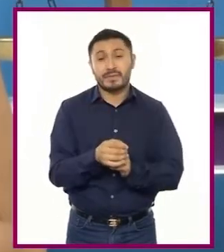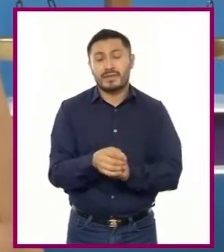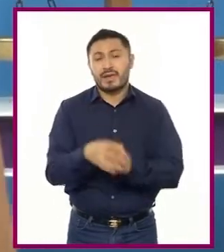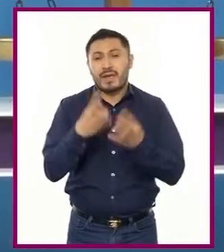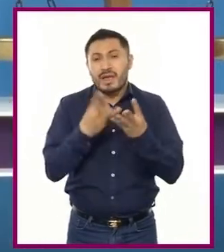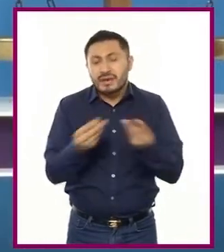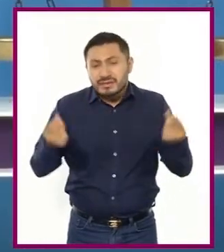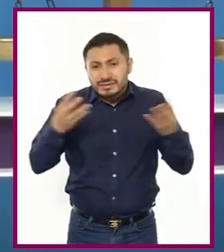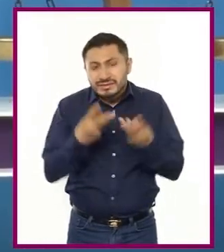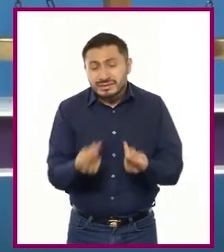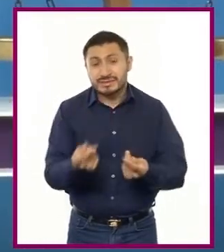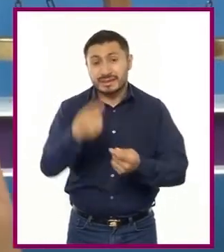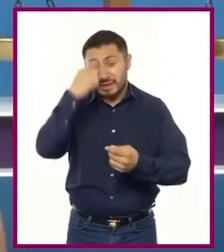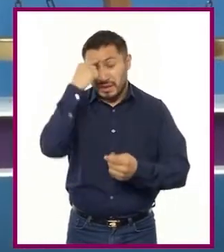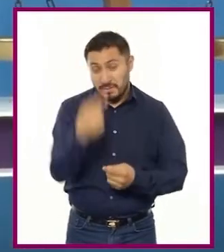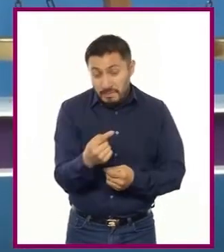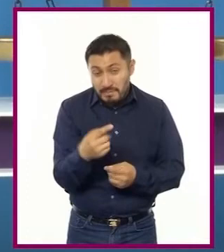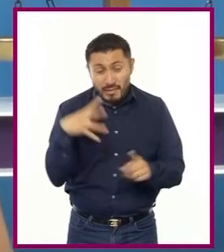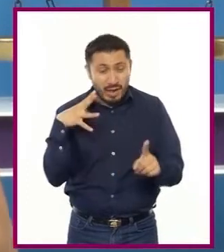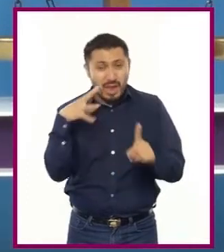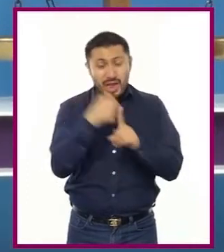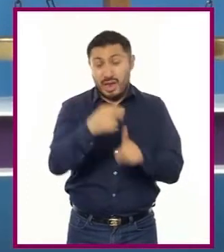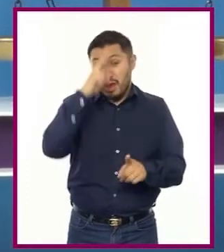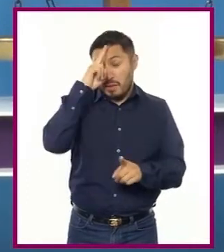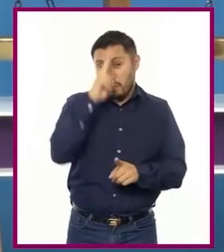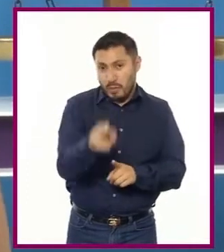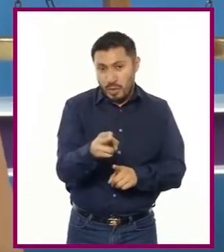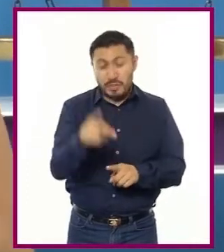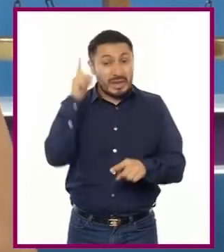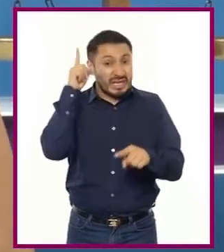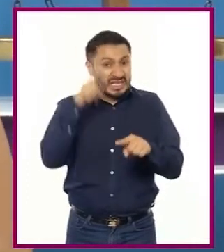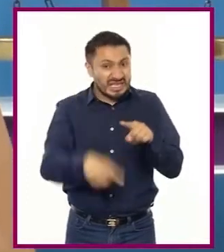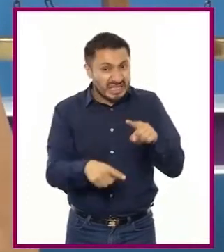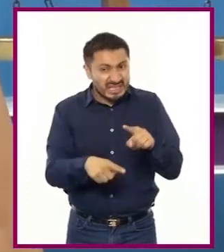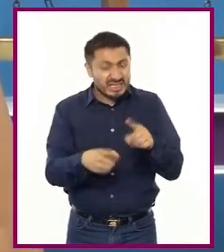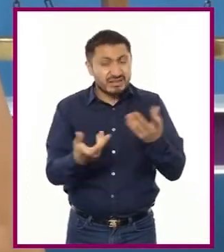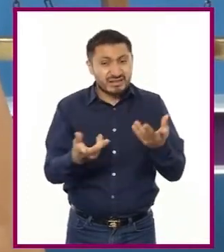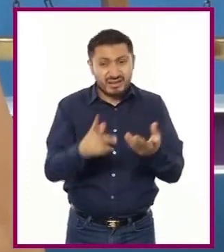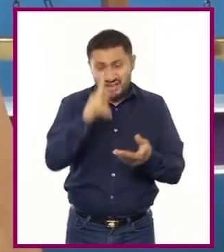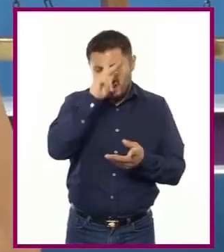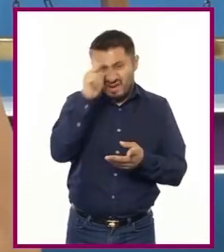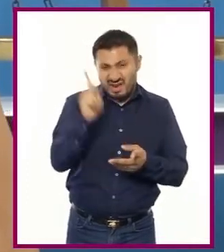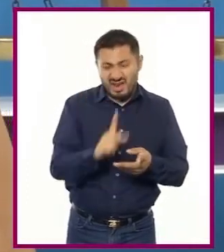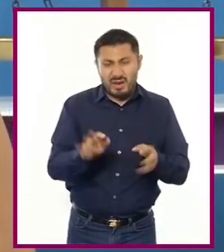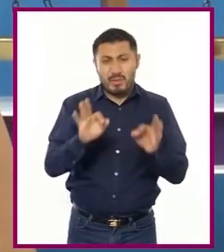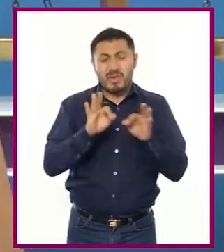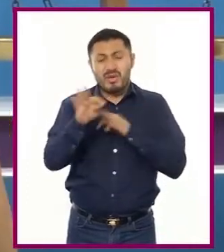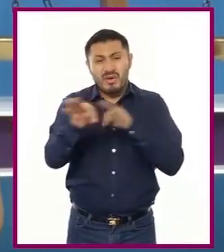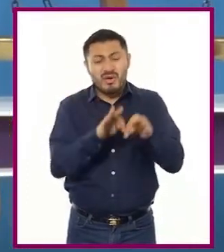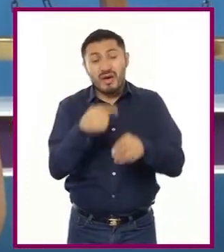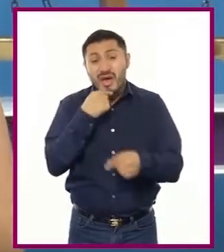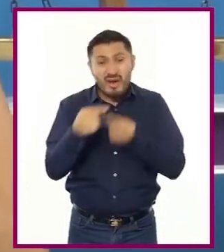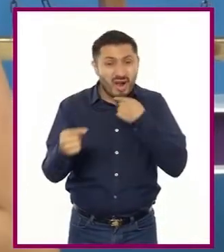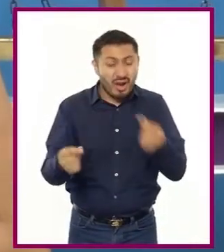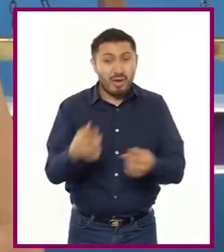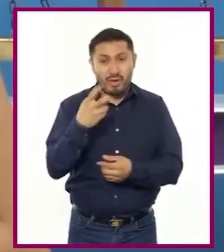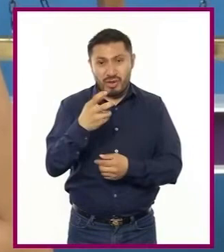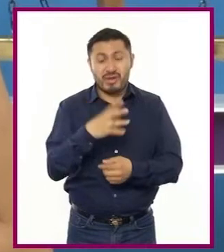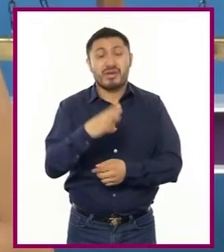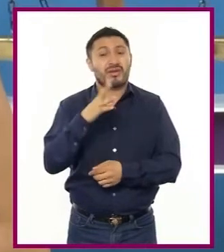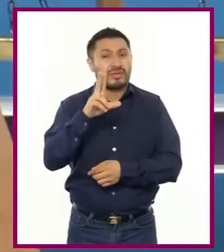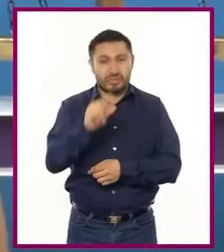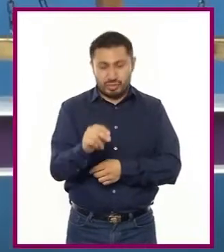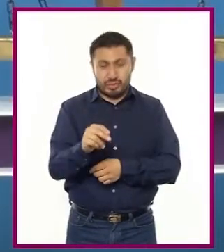y eficaces para conseguir la prohibición y la eliminación de las peores formas de trabajo infantil, con carácter